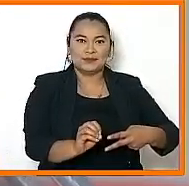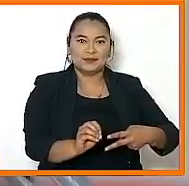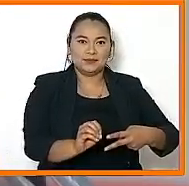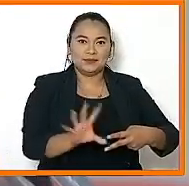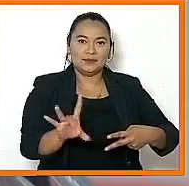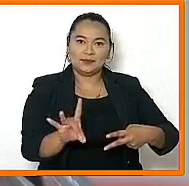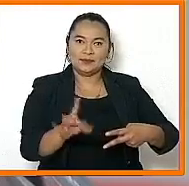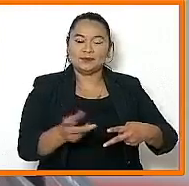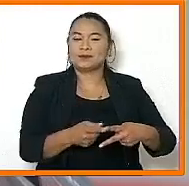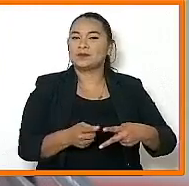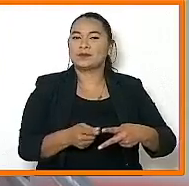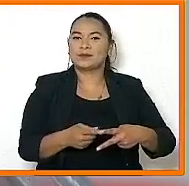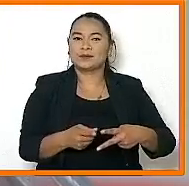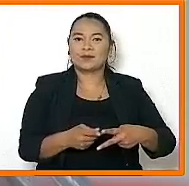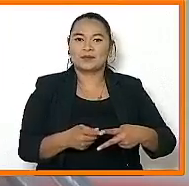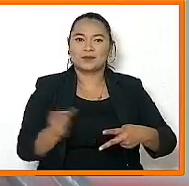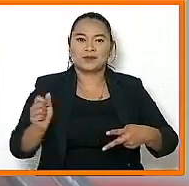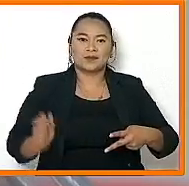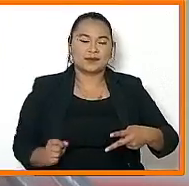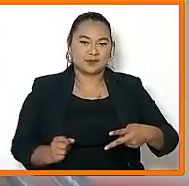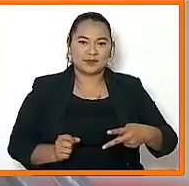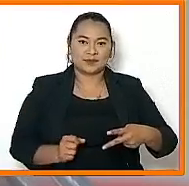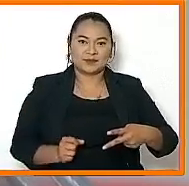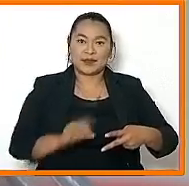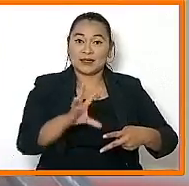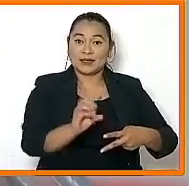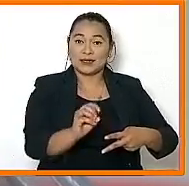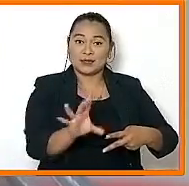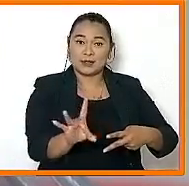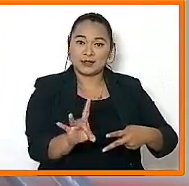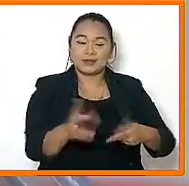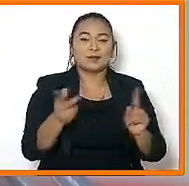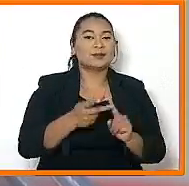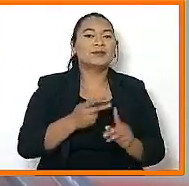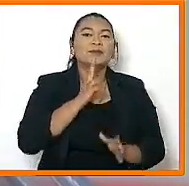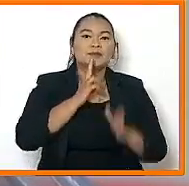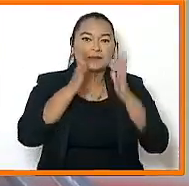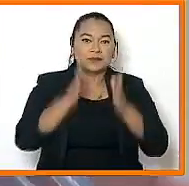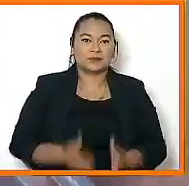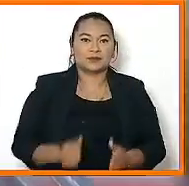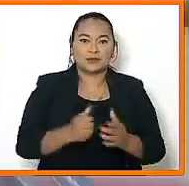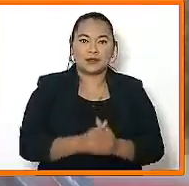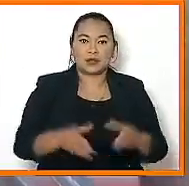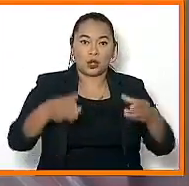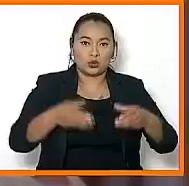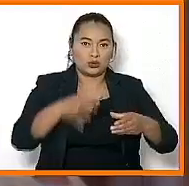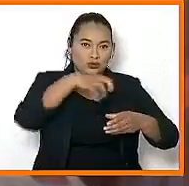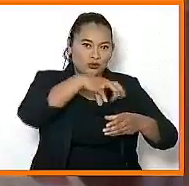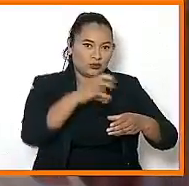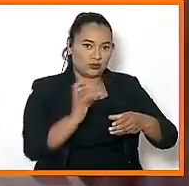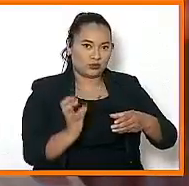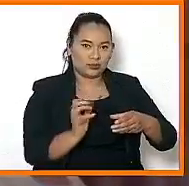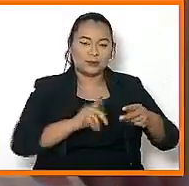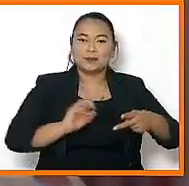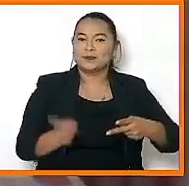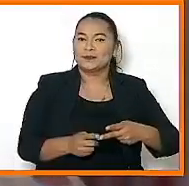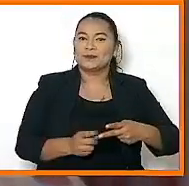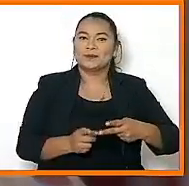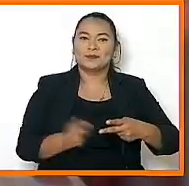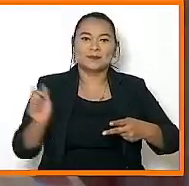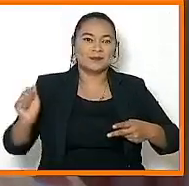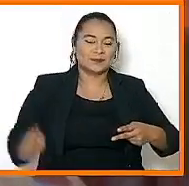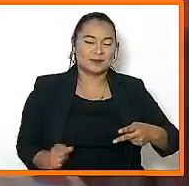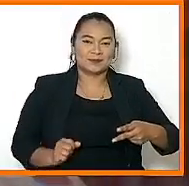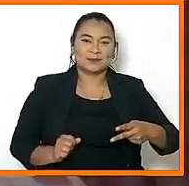el 8. Primer número ganador para premiados en esta tarde es el 08 con su catrachada semita. Ahora vamos a conocer el segundo número con su